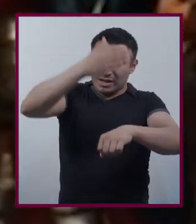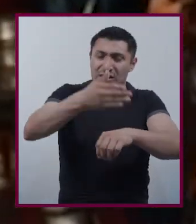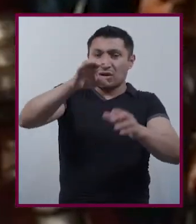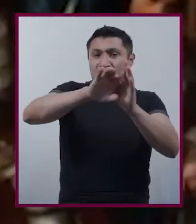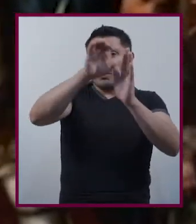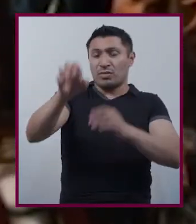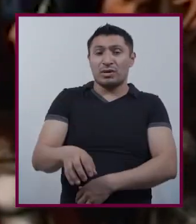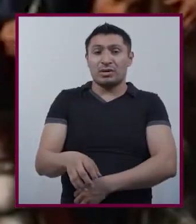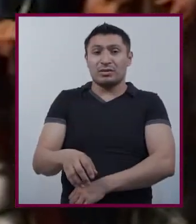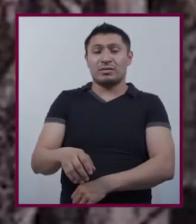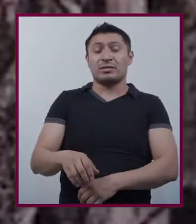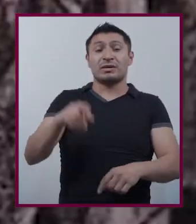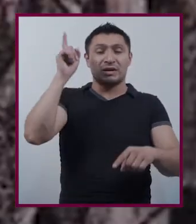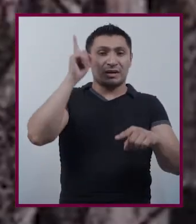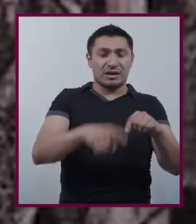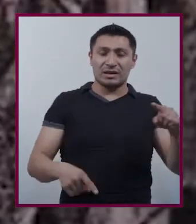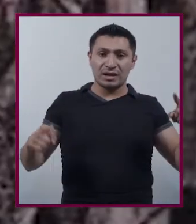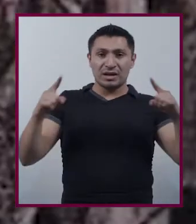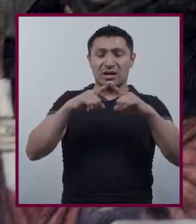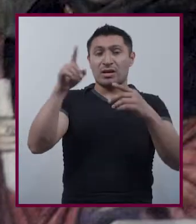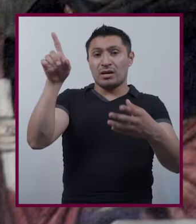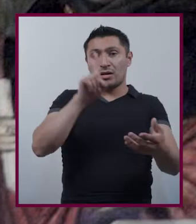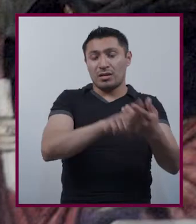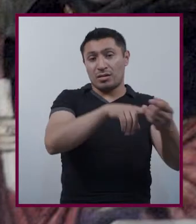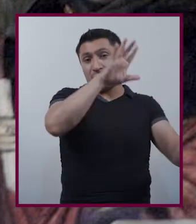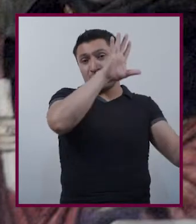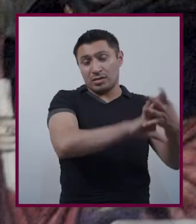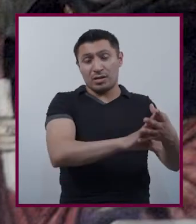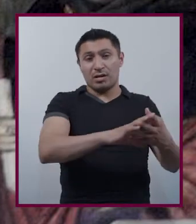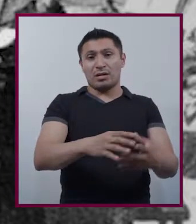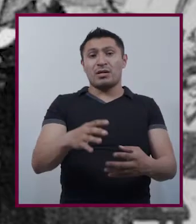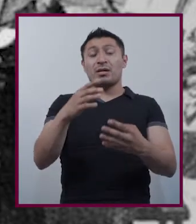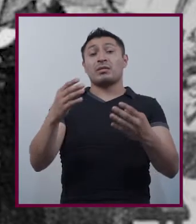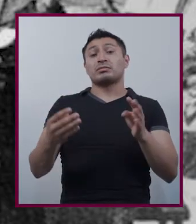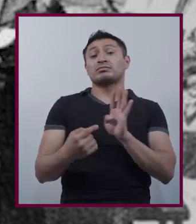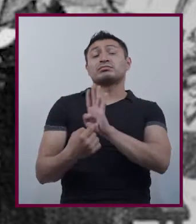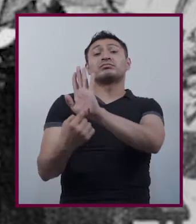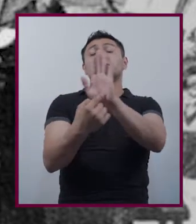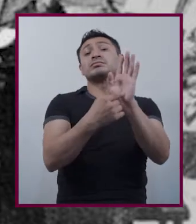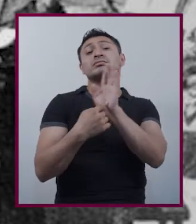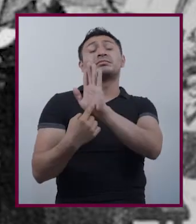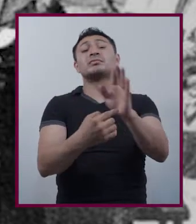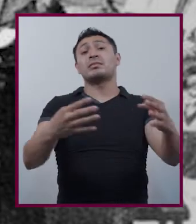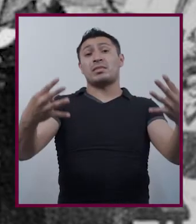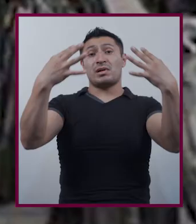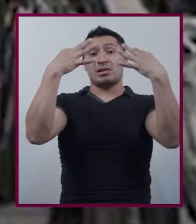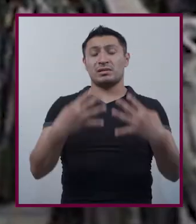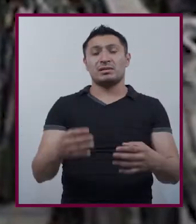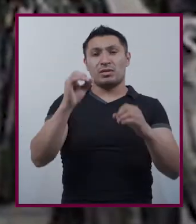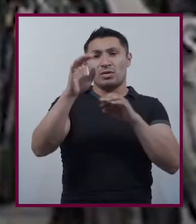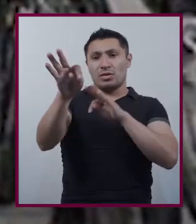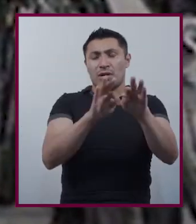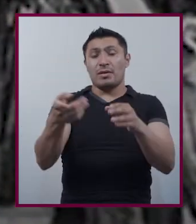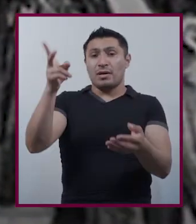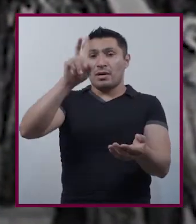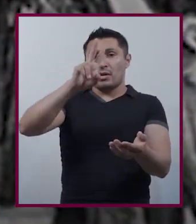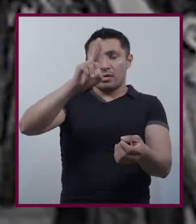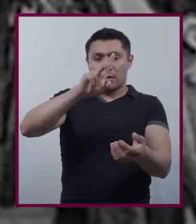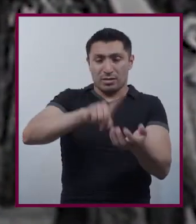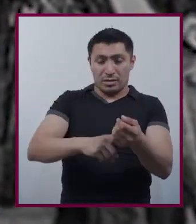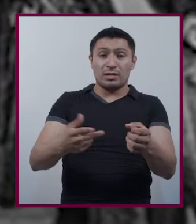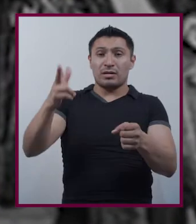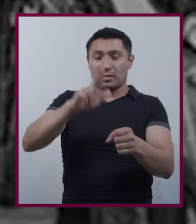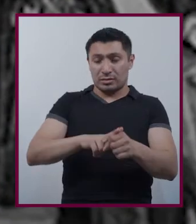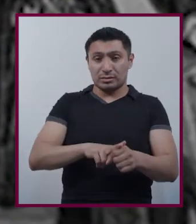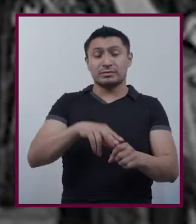como el adoctrinamiento, la reclusión, la vergüenza pública o el trabajo en hospitales. Ante las acusaciones a su